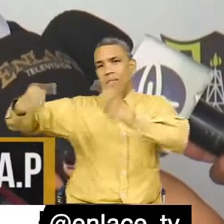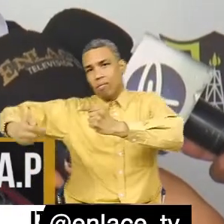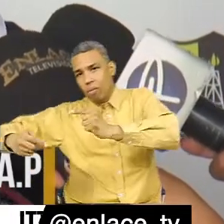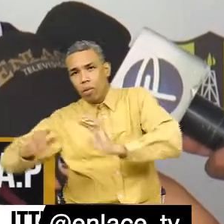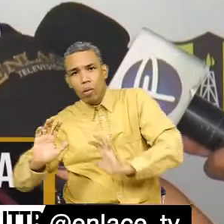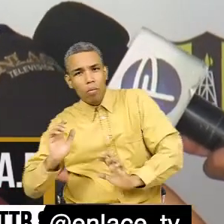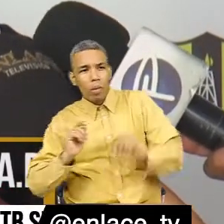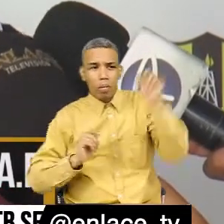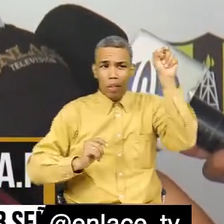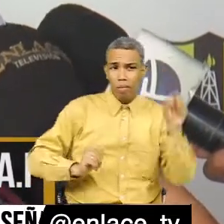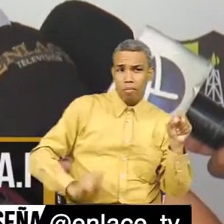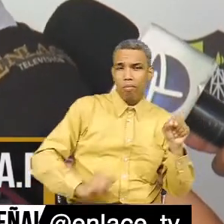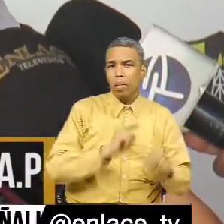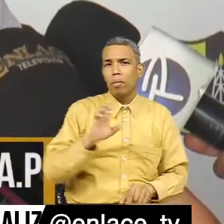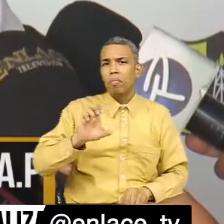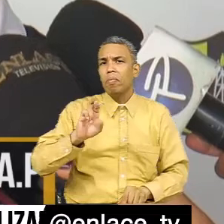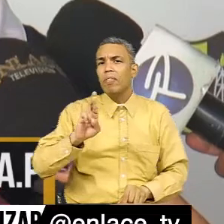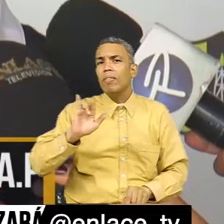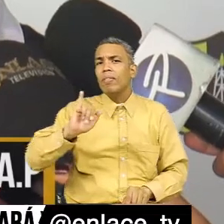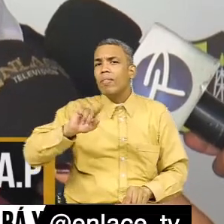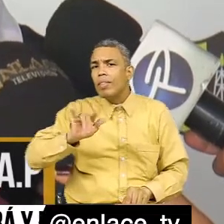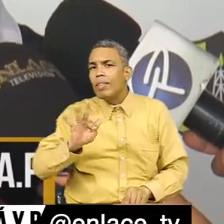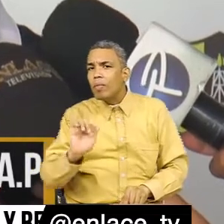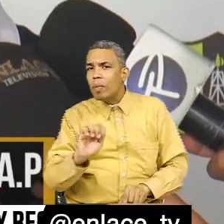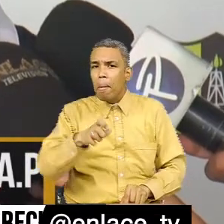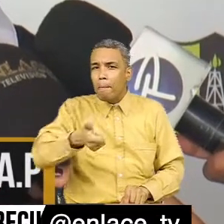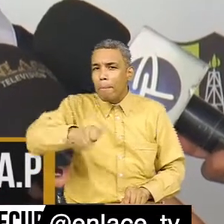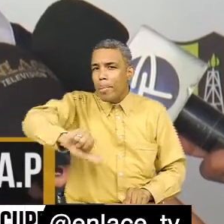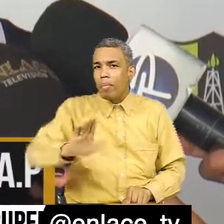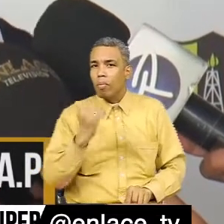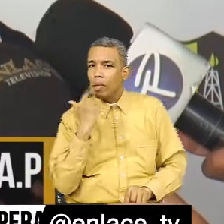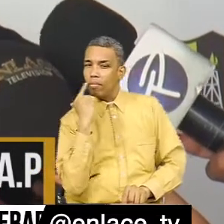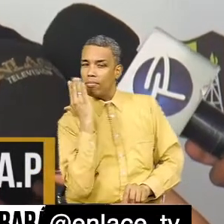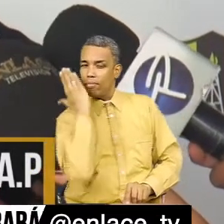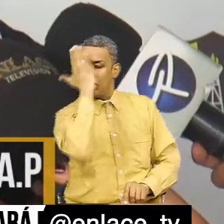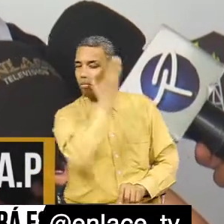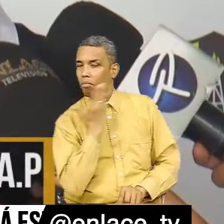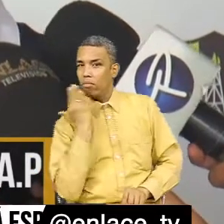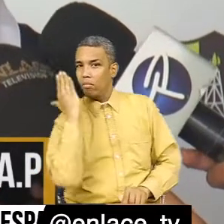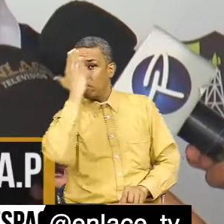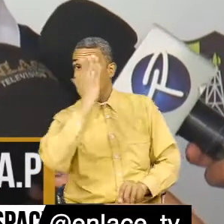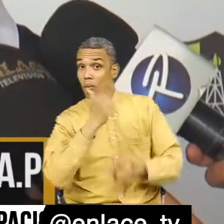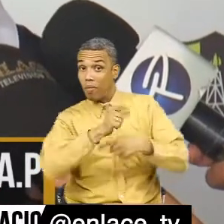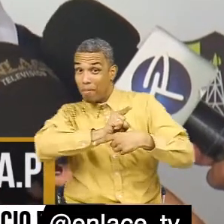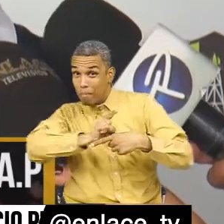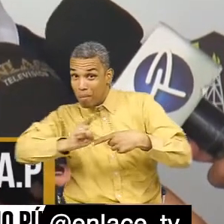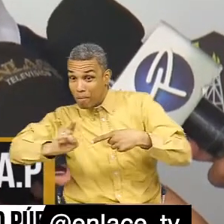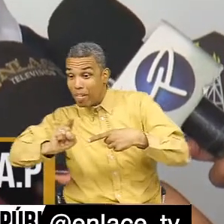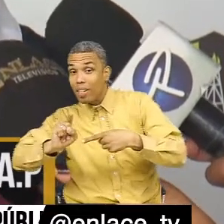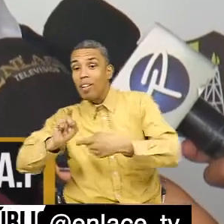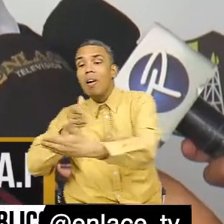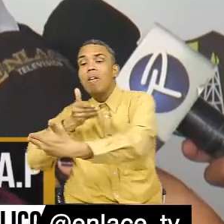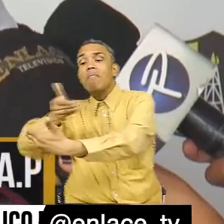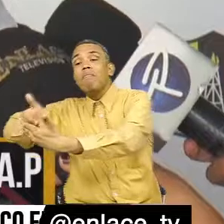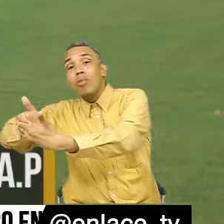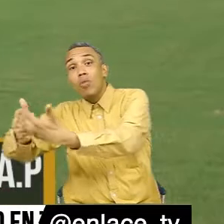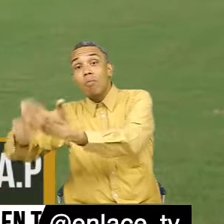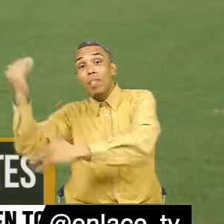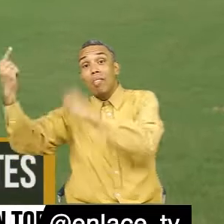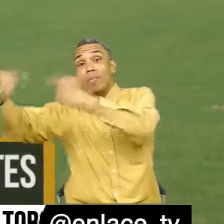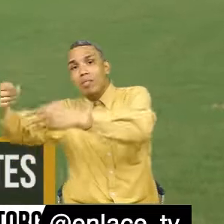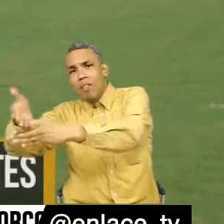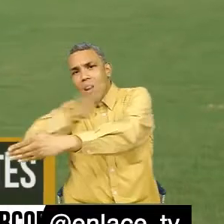va Canchimbo, ¿no? Eso sí, a través de la semana uno lo va trabajando, va conociendo más el adversario.